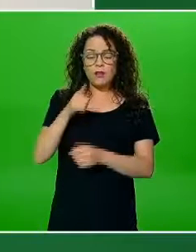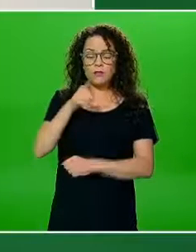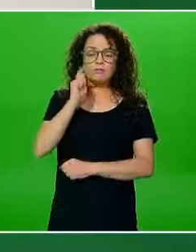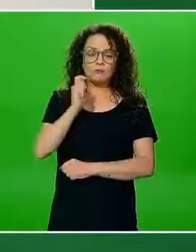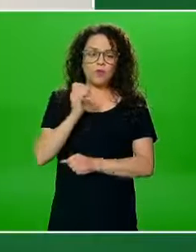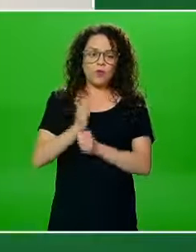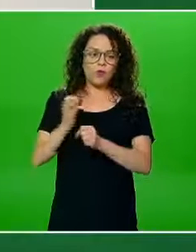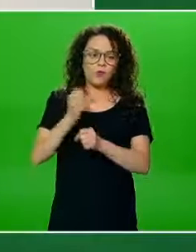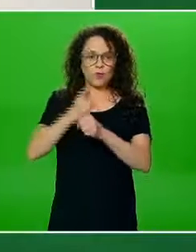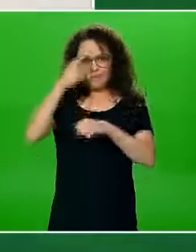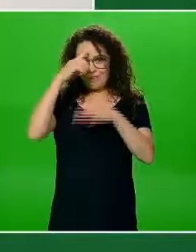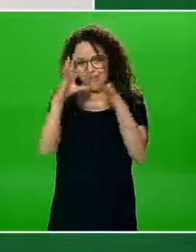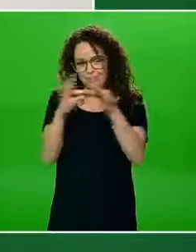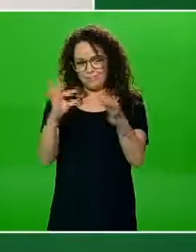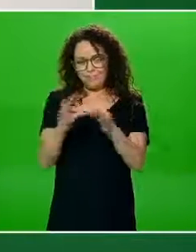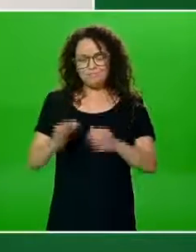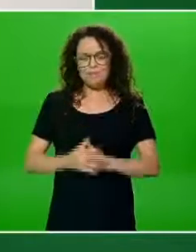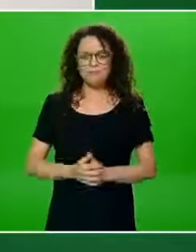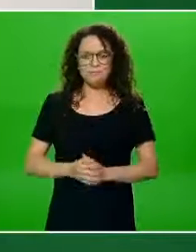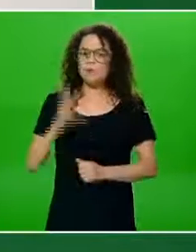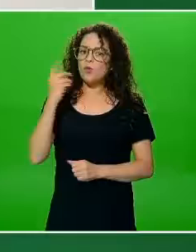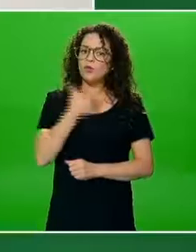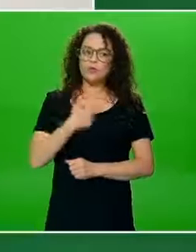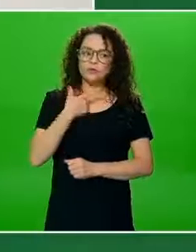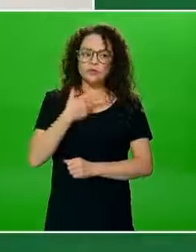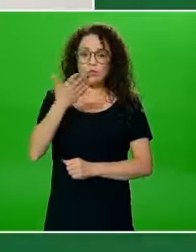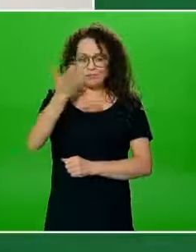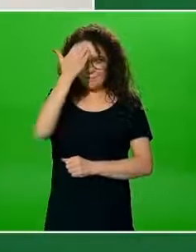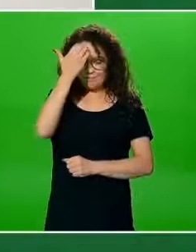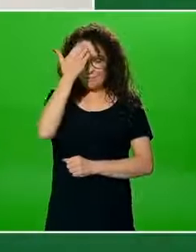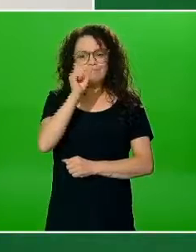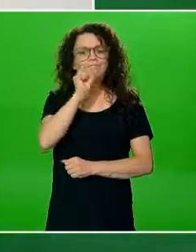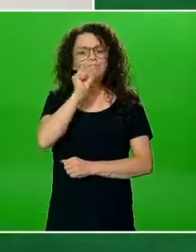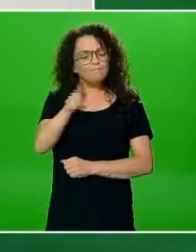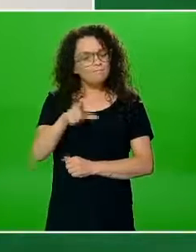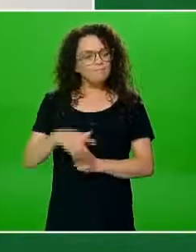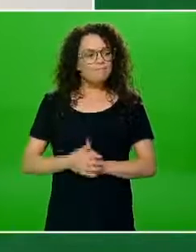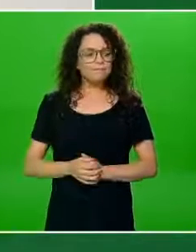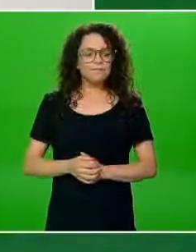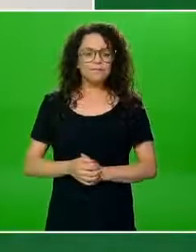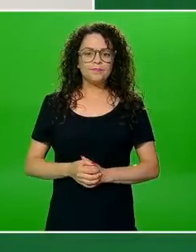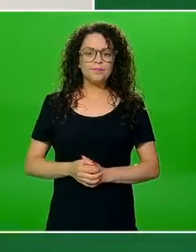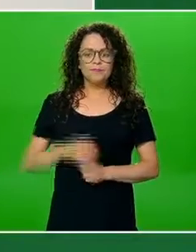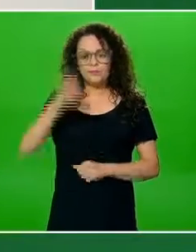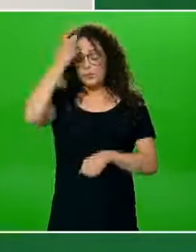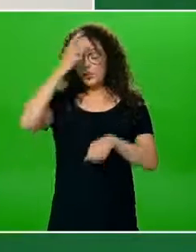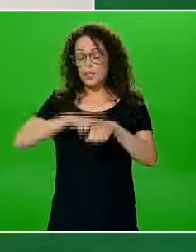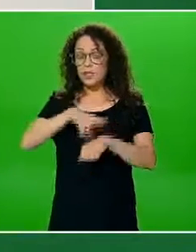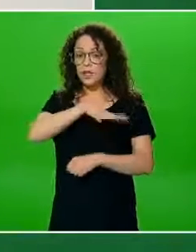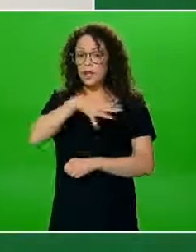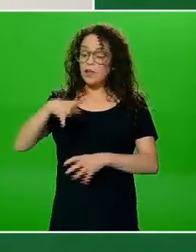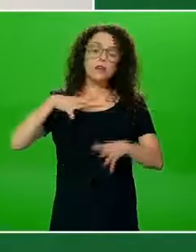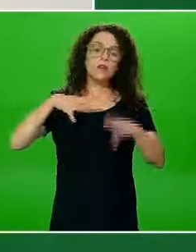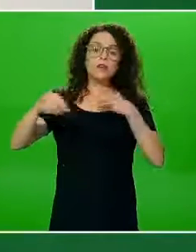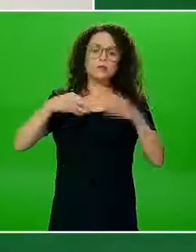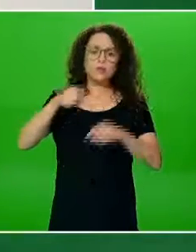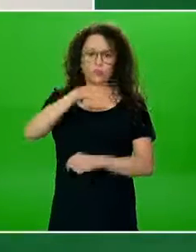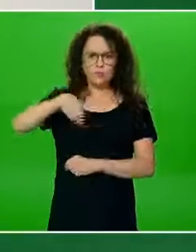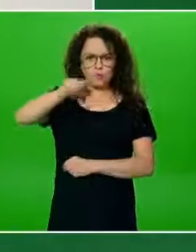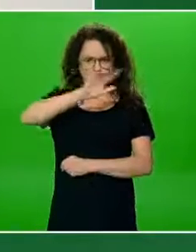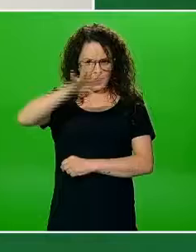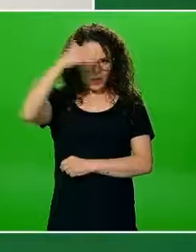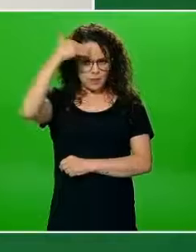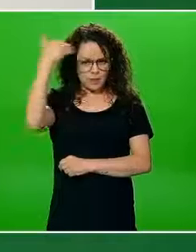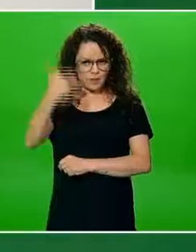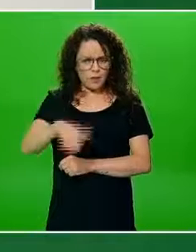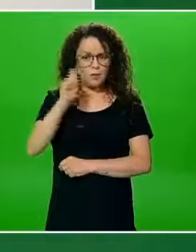oportunidad. Es un gusto conocerlo también. En la Dirección General de Epidemiología, como ustedes saben,